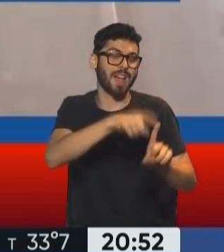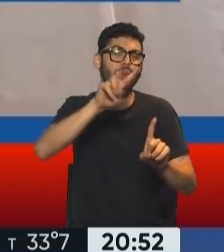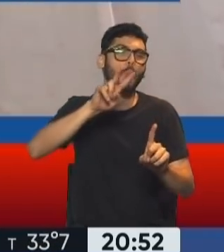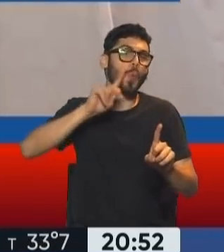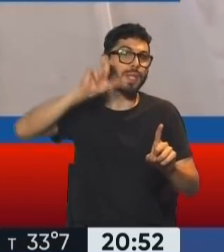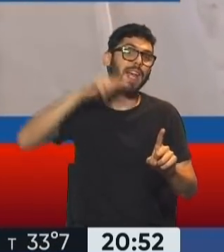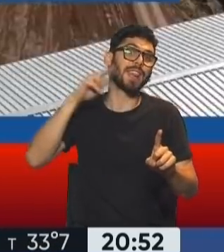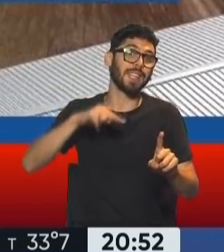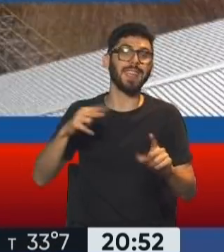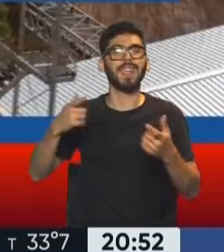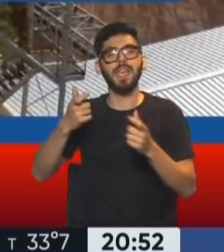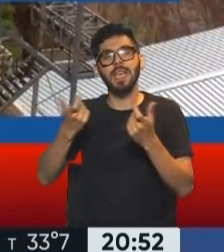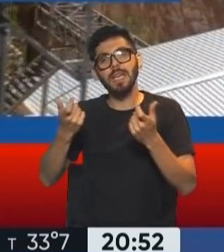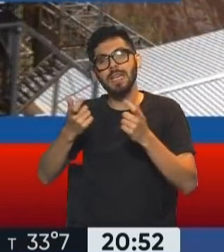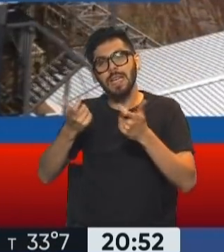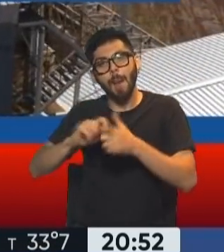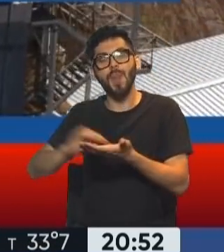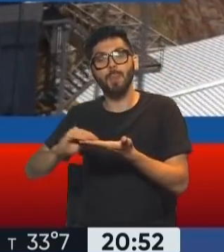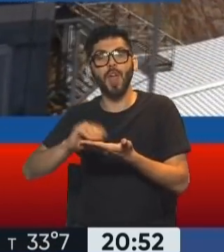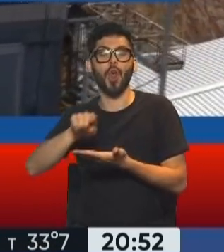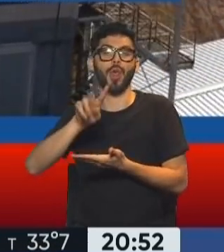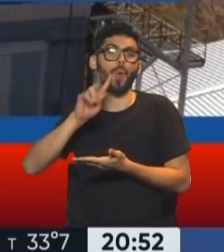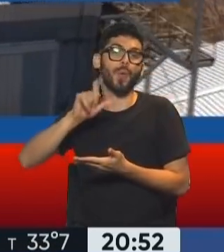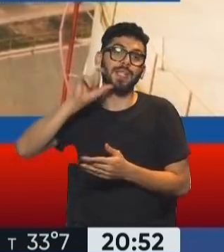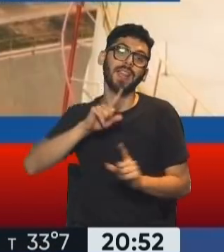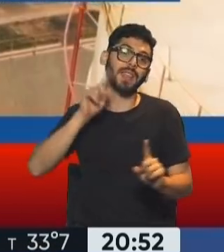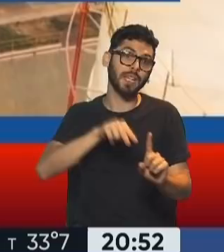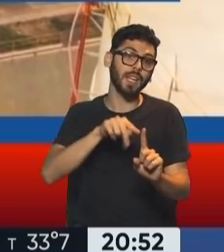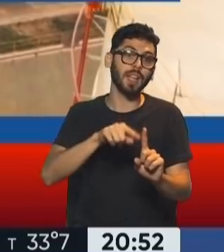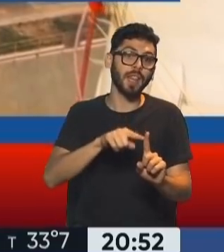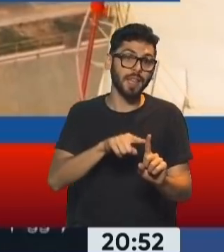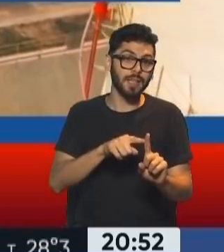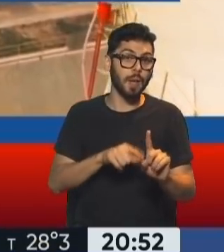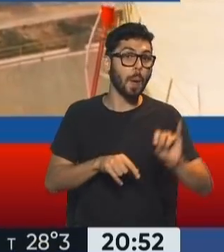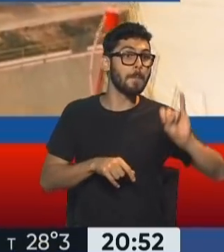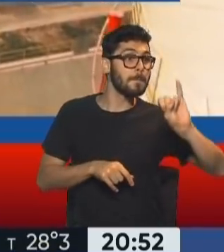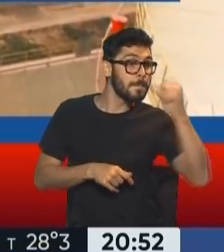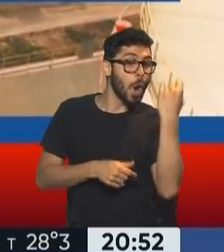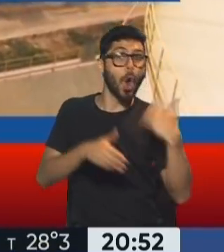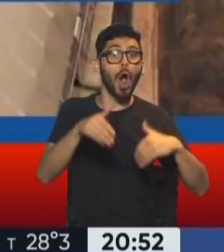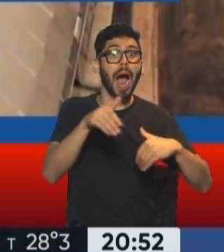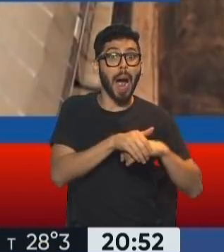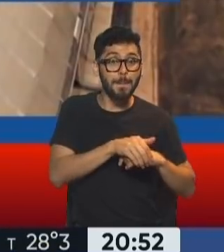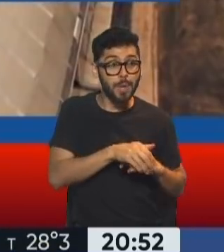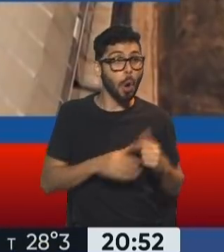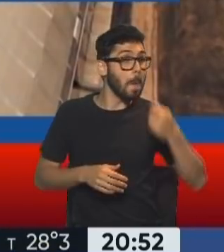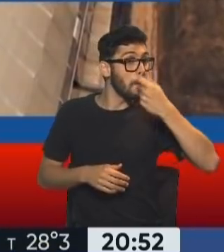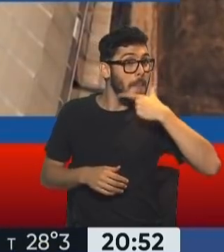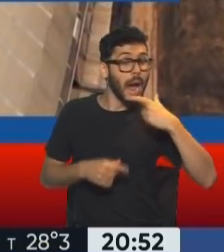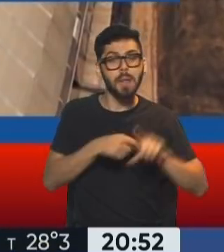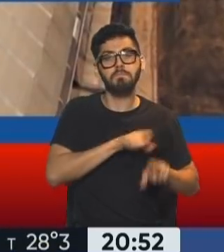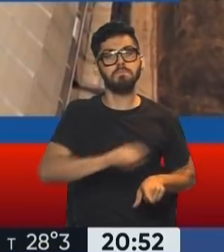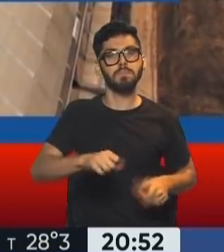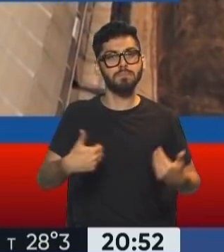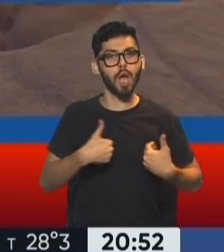la provincia de Santa Fe, que él recibió un tiro por la nuca de su mejor amigo, que era Mauricio Macri, terminando con la